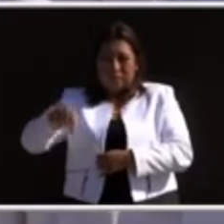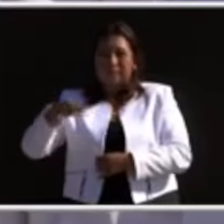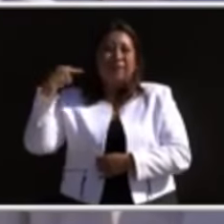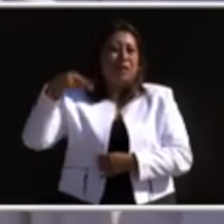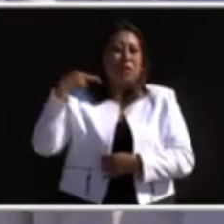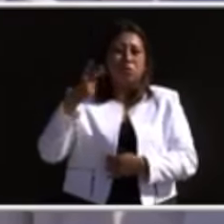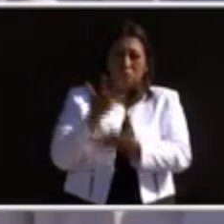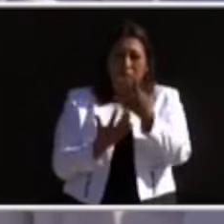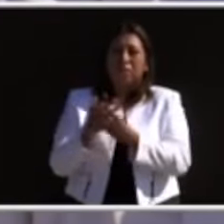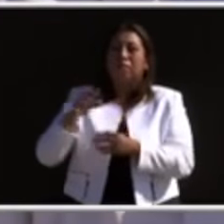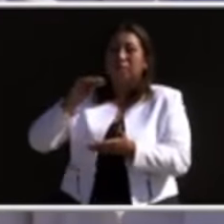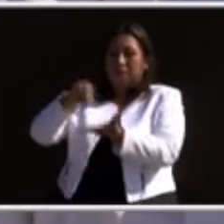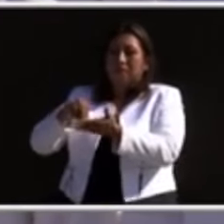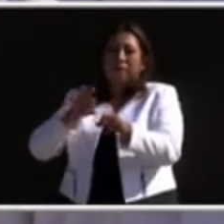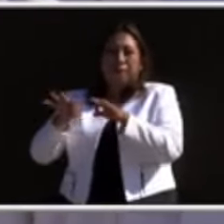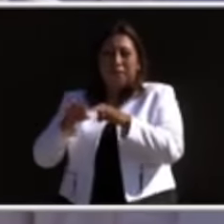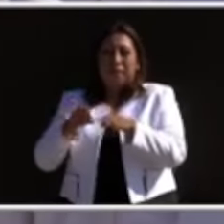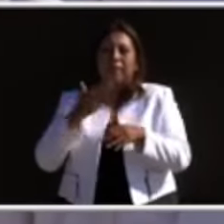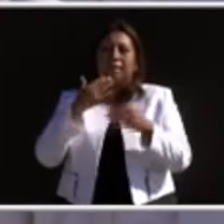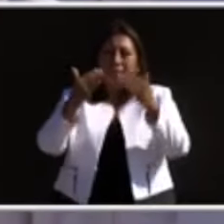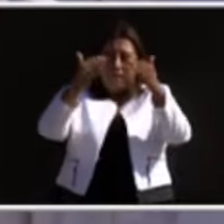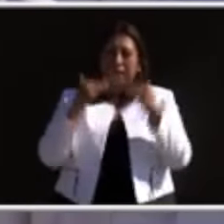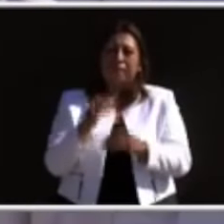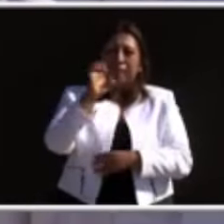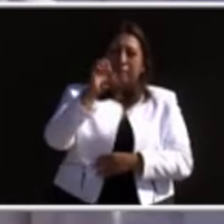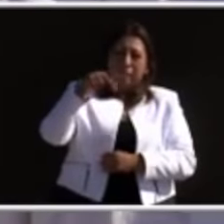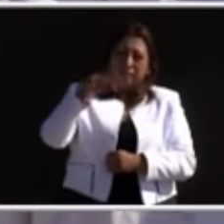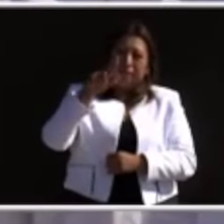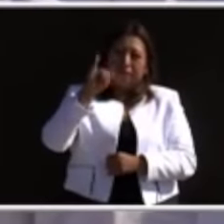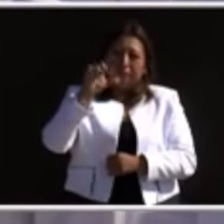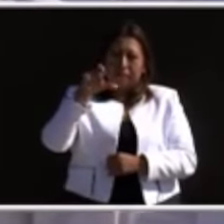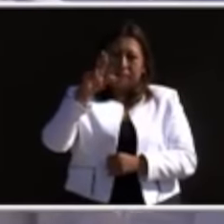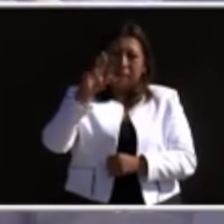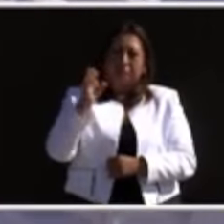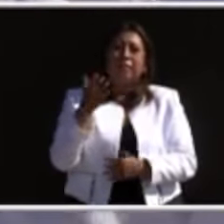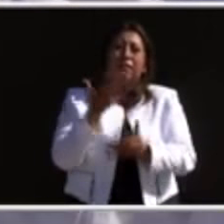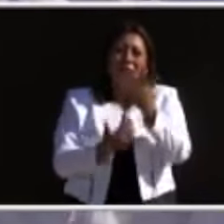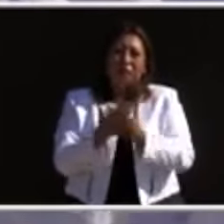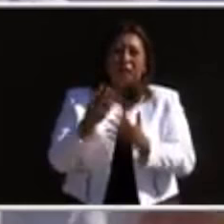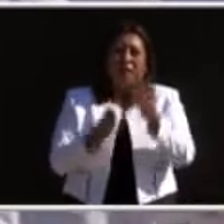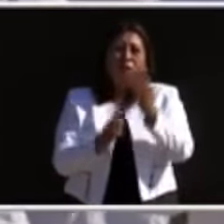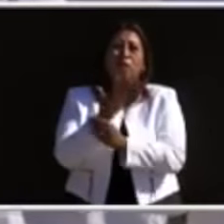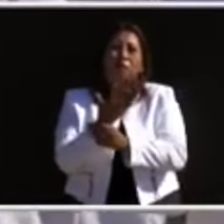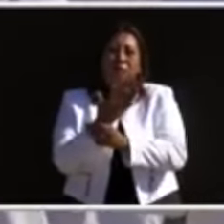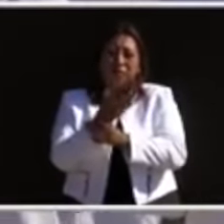Enrique de Jesús Nachón García será el director del Instituto Veracruzano de la Vivienda.